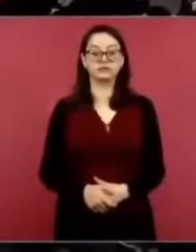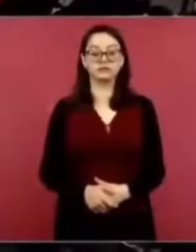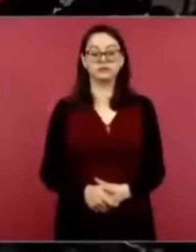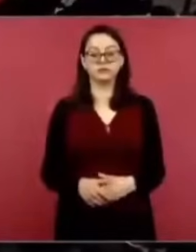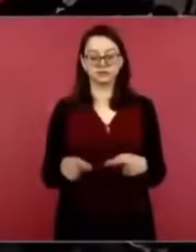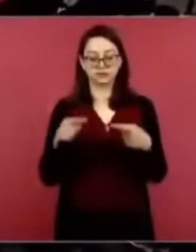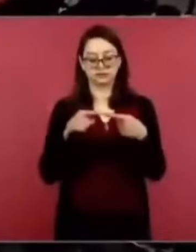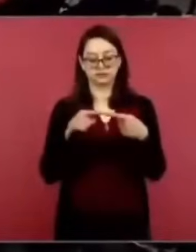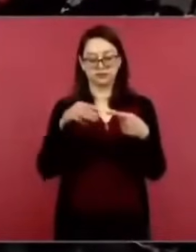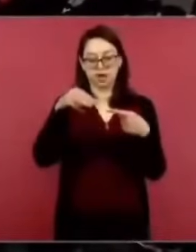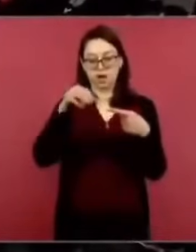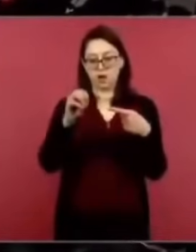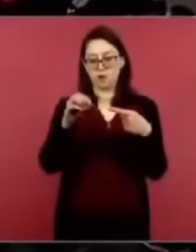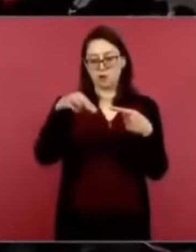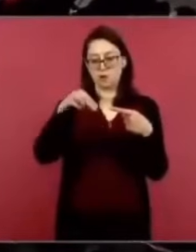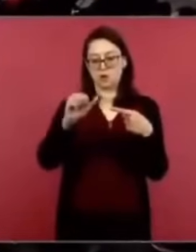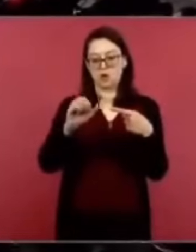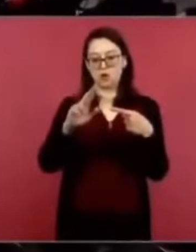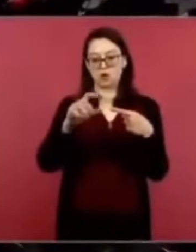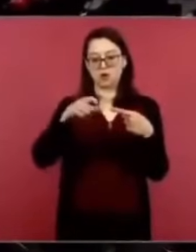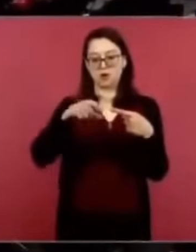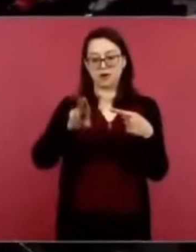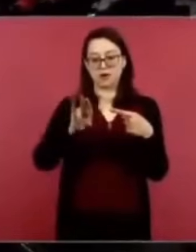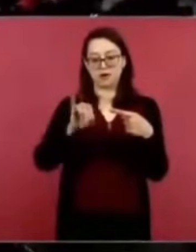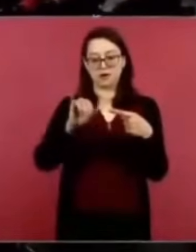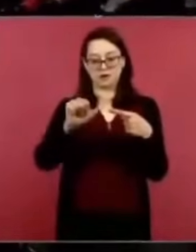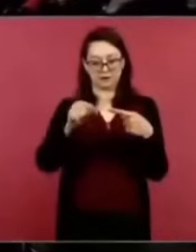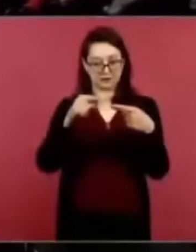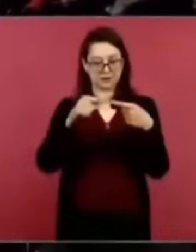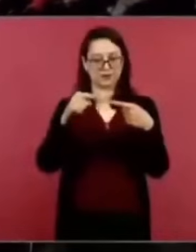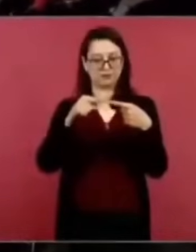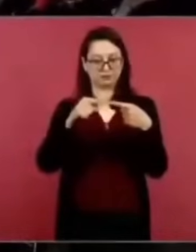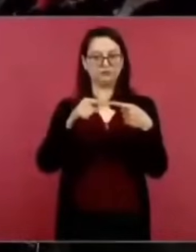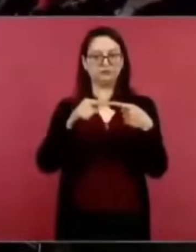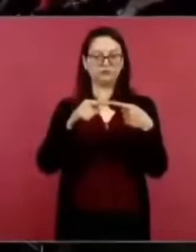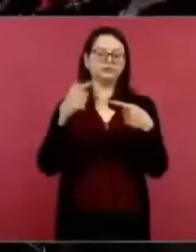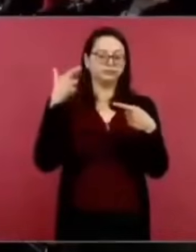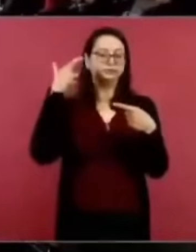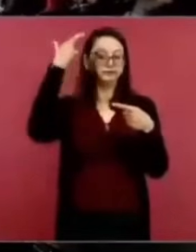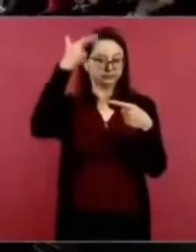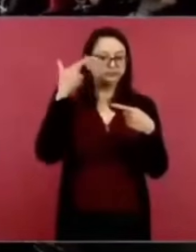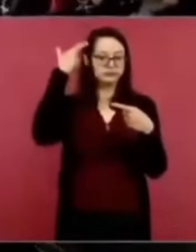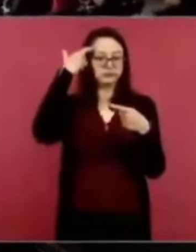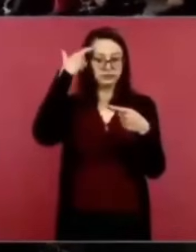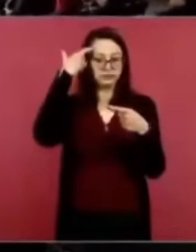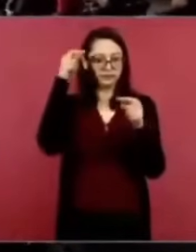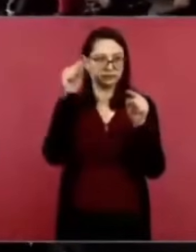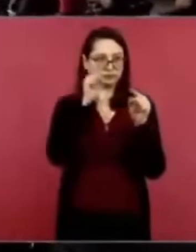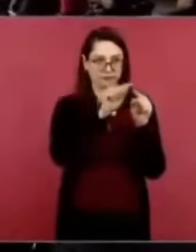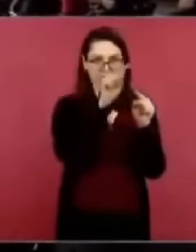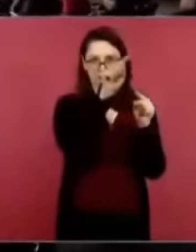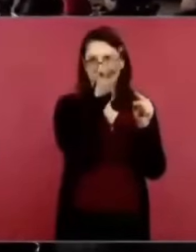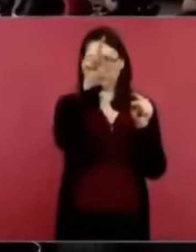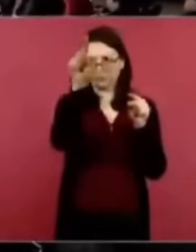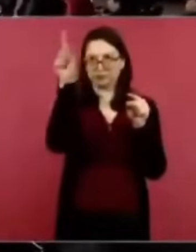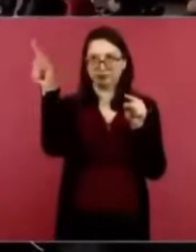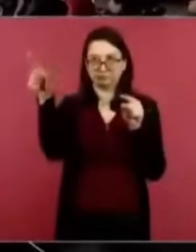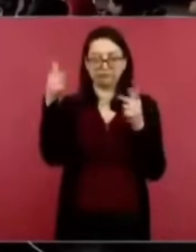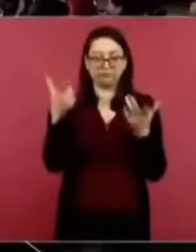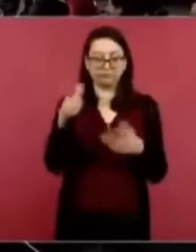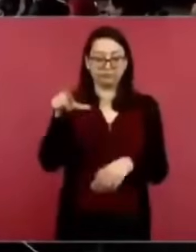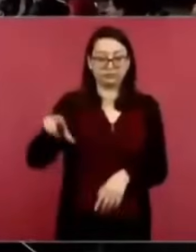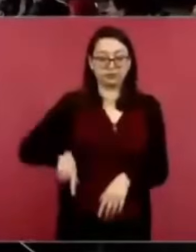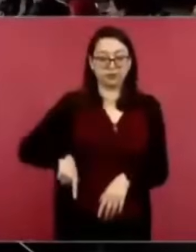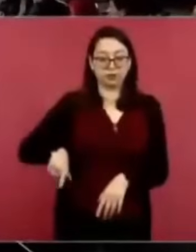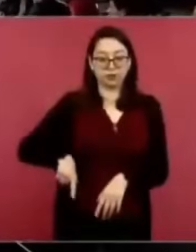Monarquía. Esto es lo que todavía hay en algunos países. Es el gobierno en el que solo